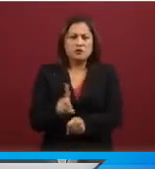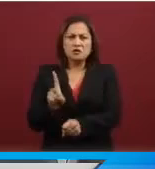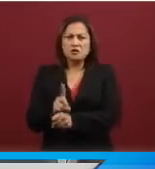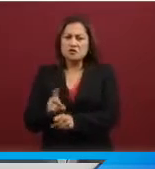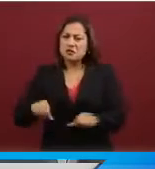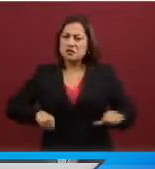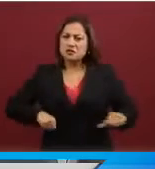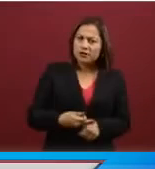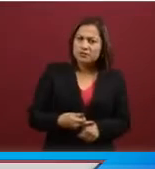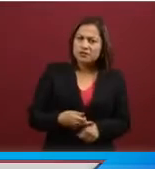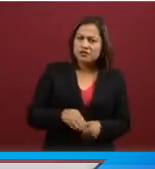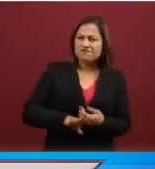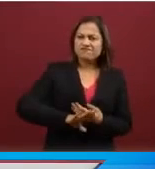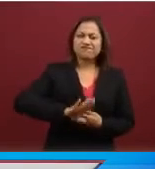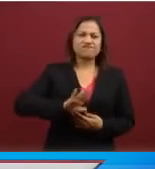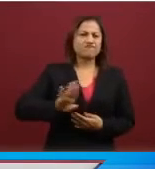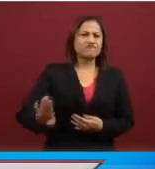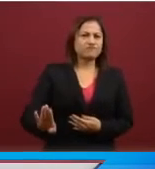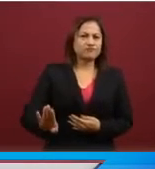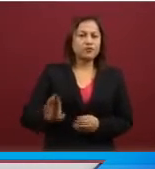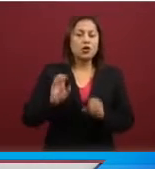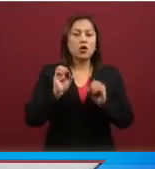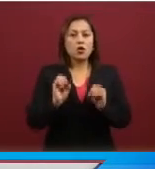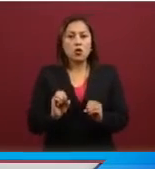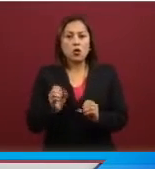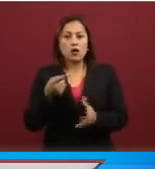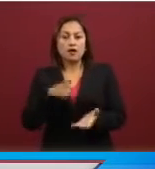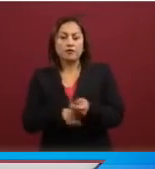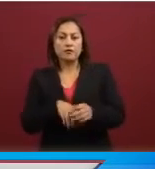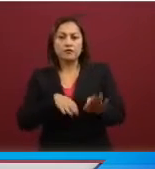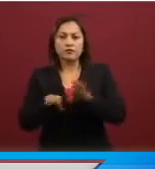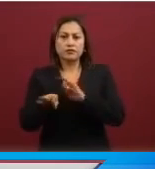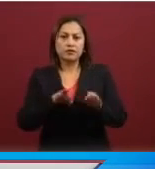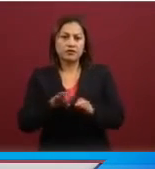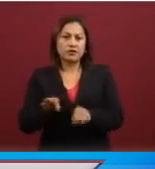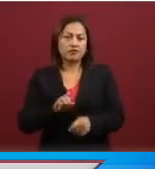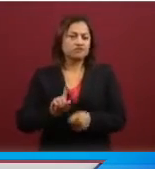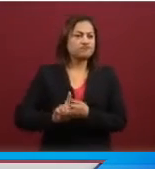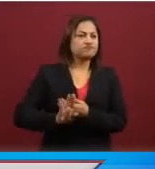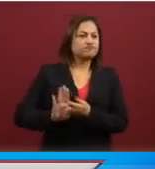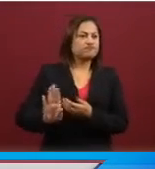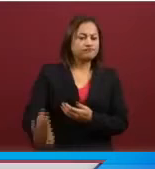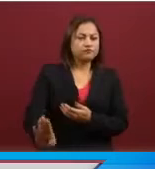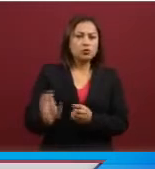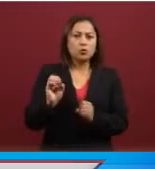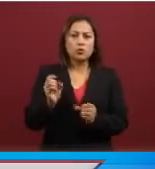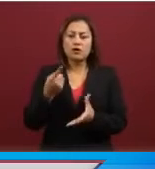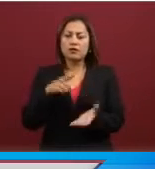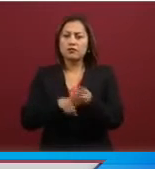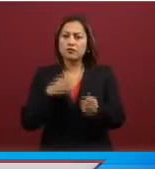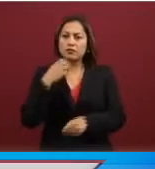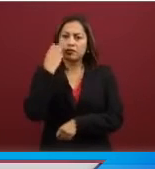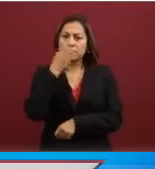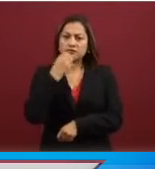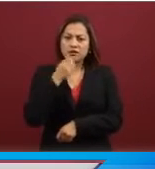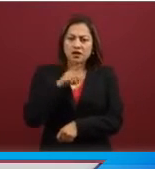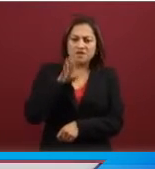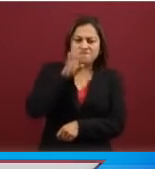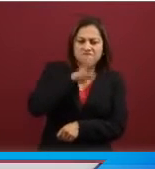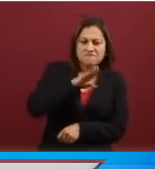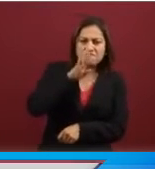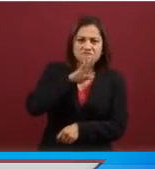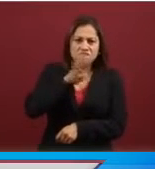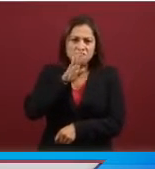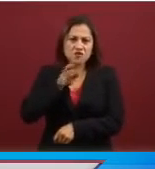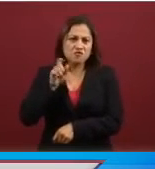que hacen alusión a la diversidad. Se trabaja también para evitar la discriminación en las escuelas. Ya existe un marco legal que garantiza que las